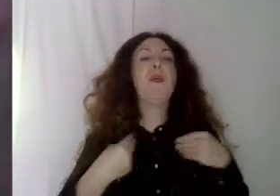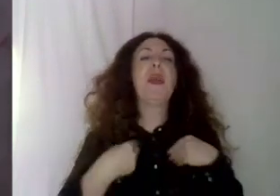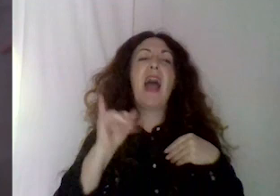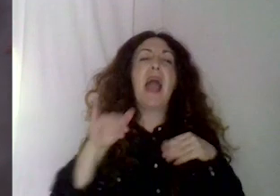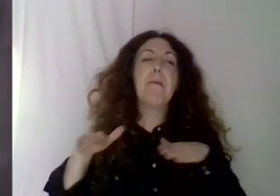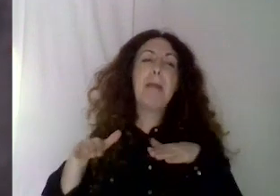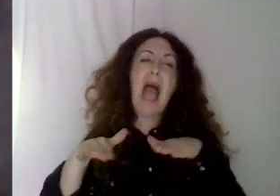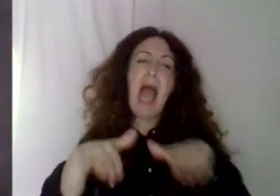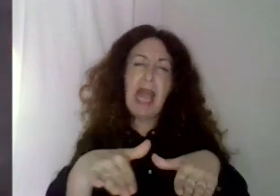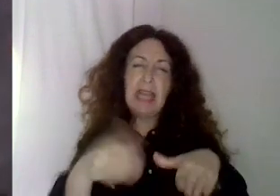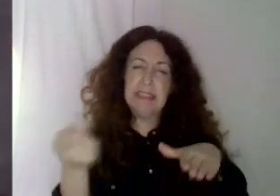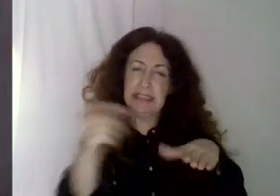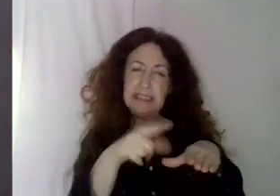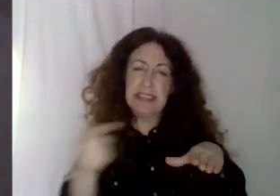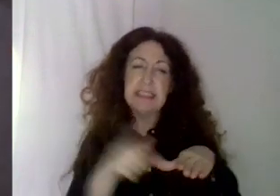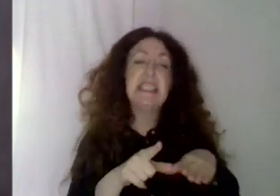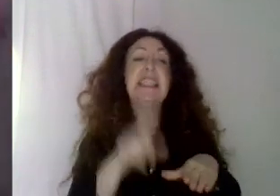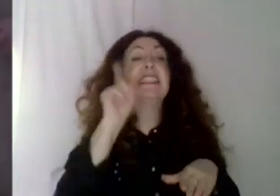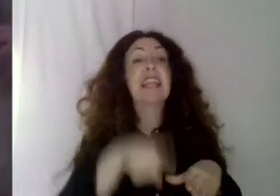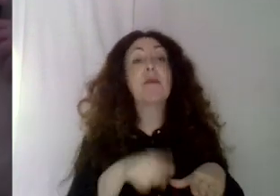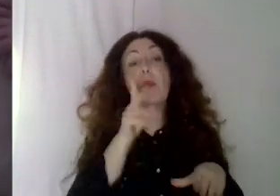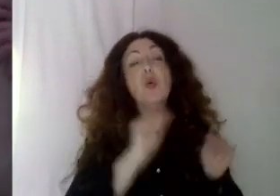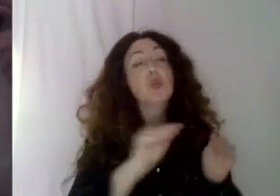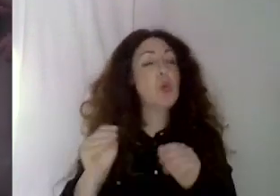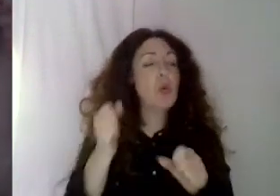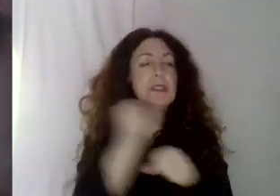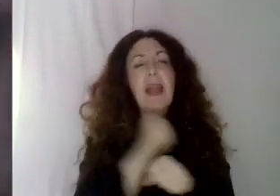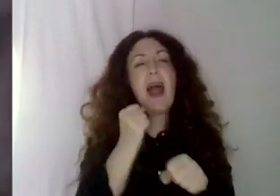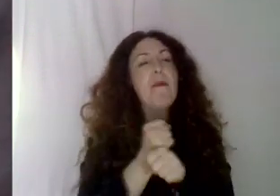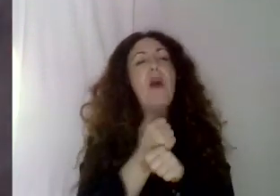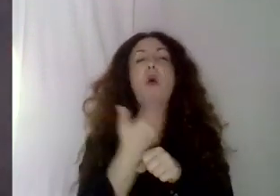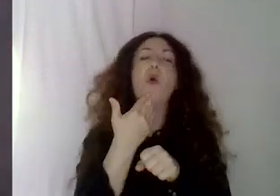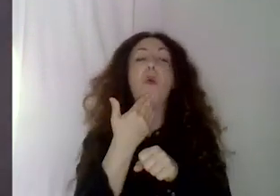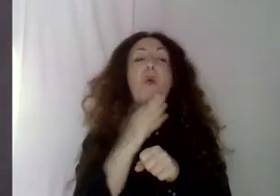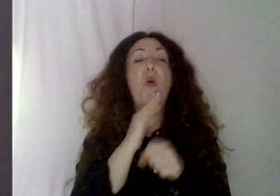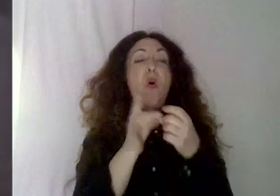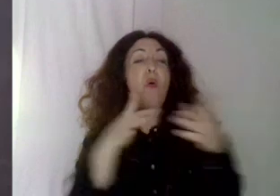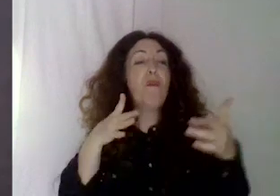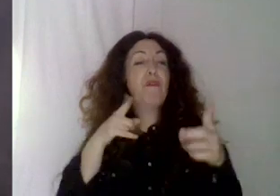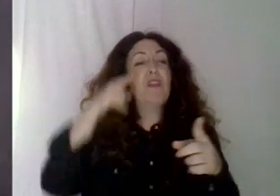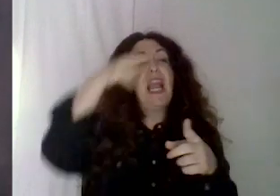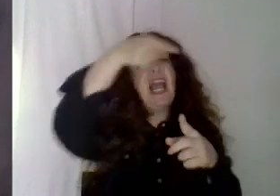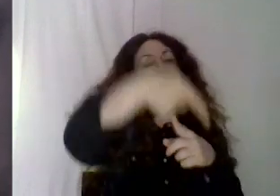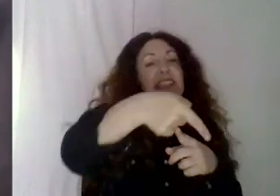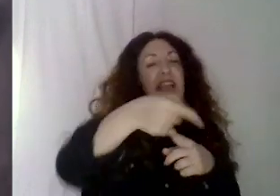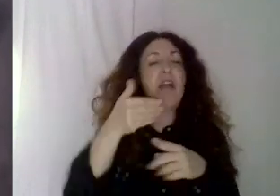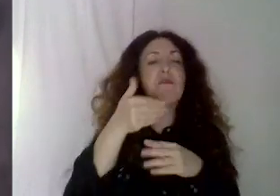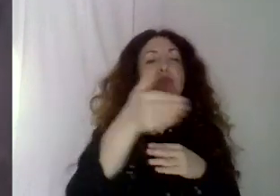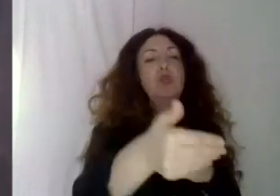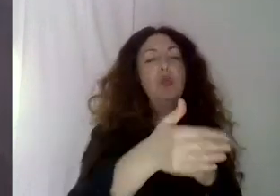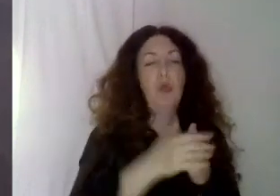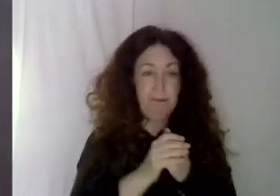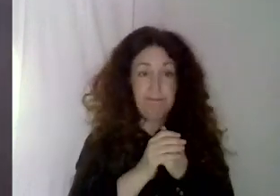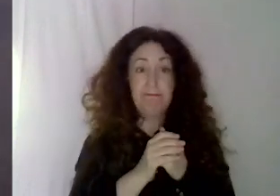solo porque fueran contemporáneos, o no solo porque sus vidas tuvieran paralelismo, sino porque su obra es, de alguna manera,